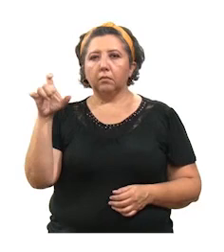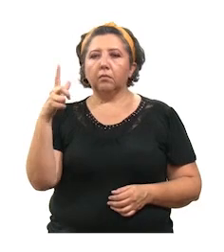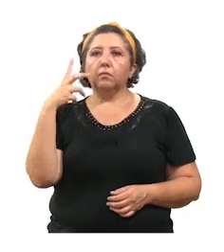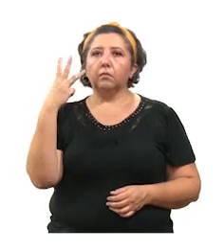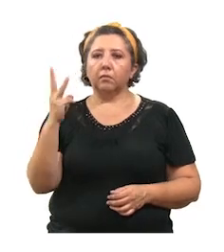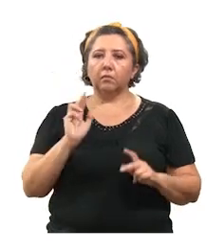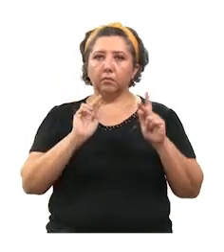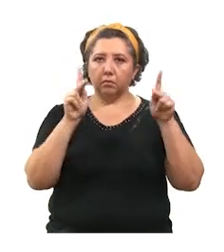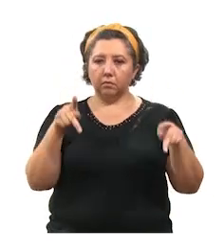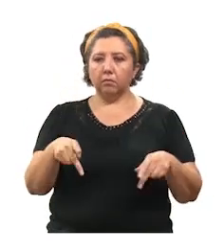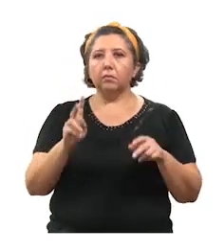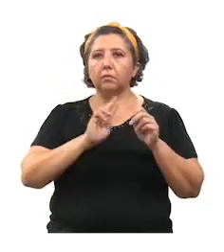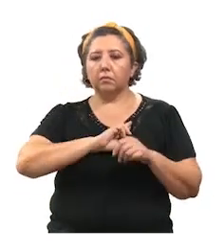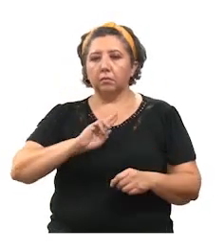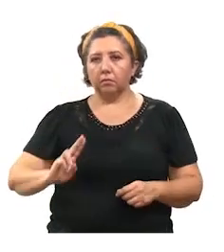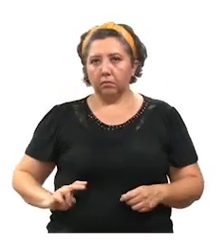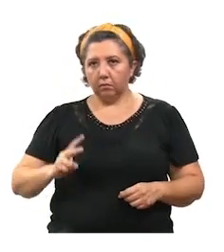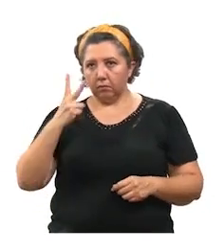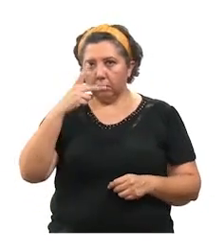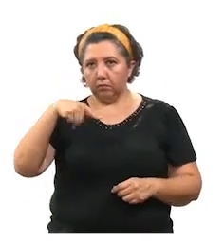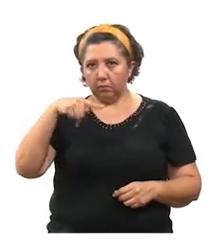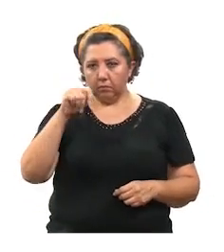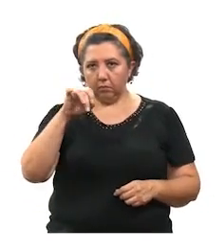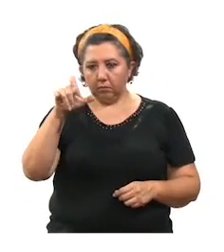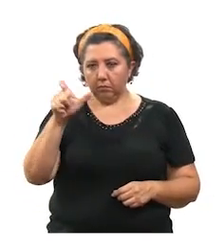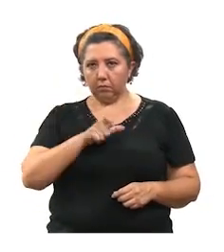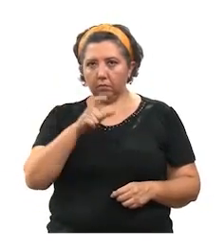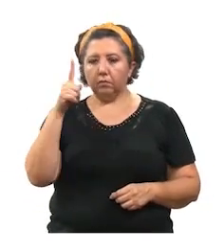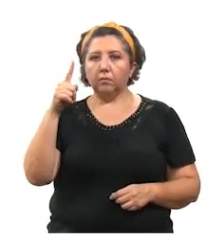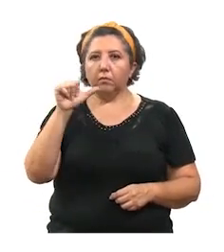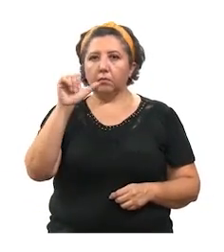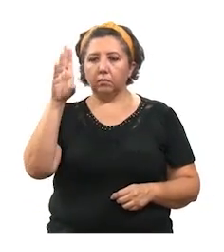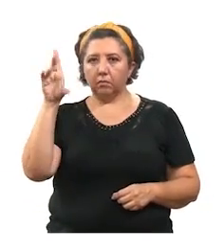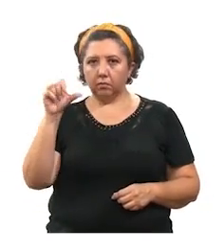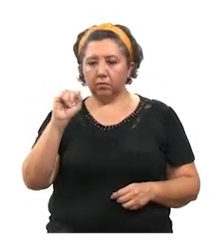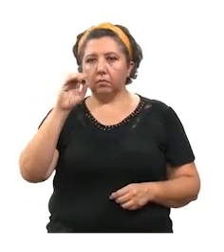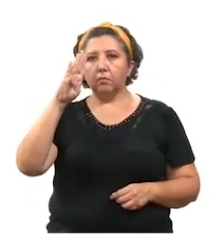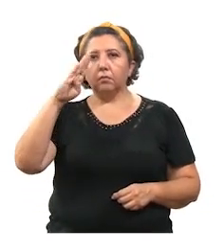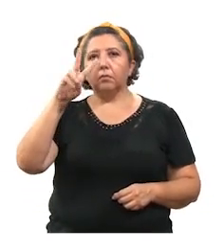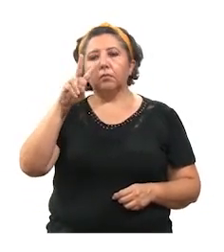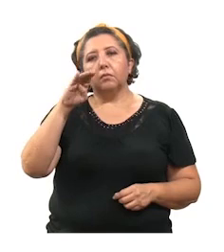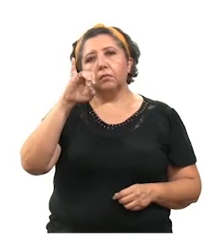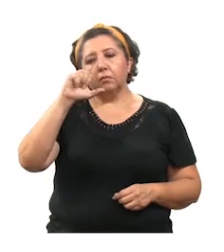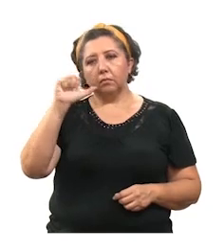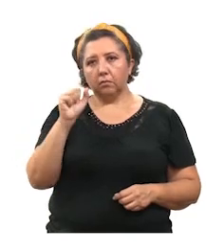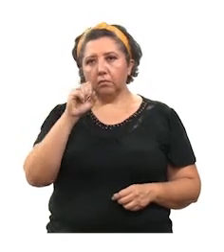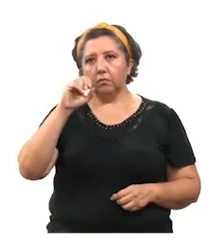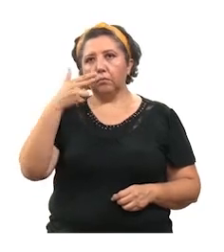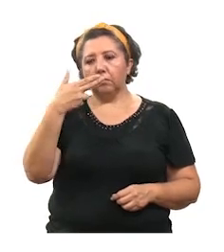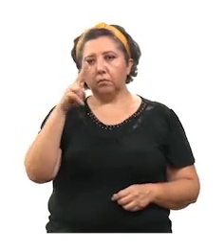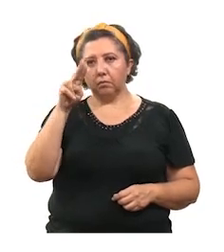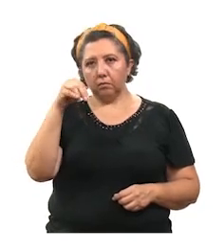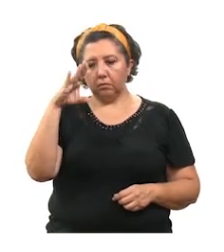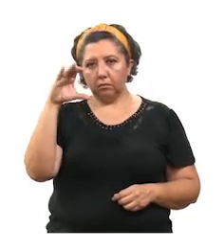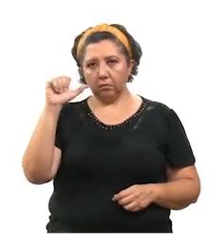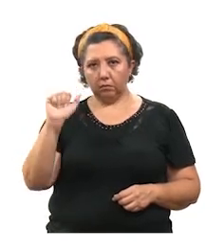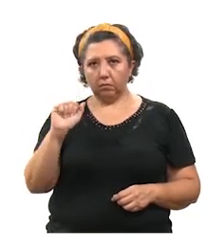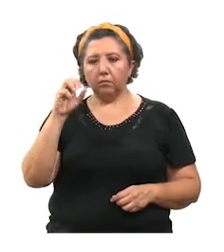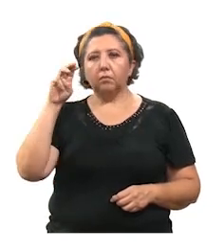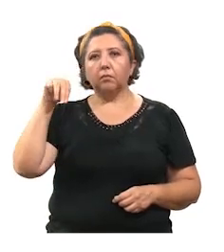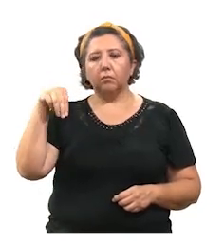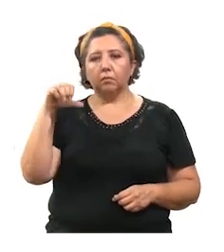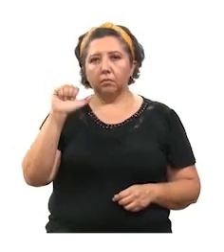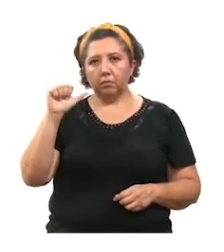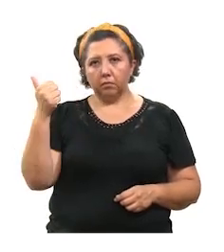3 en Progreso y Humán, 2 en Tecash y Tixcocop, y 1 en Abalá, Baca, Chumayel, Concal, Junucmá, Izamal,